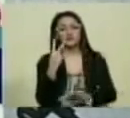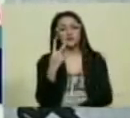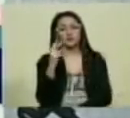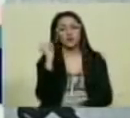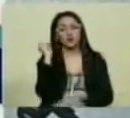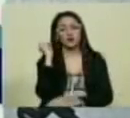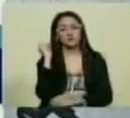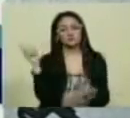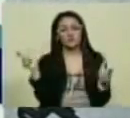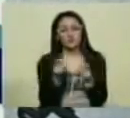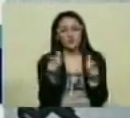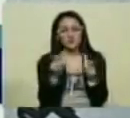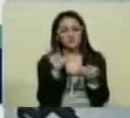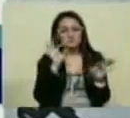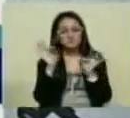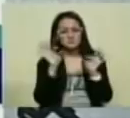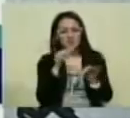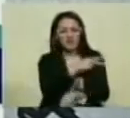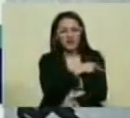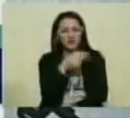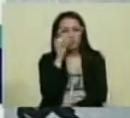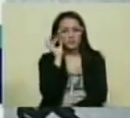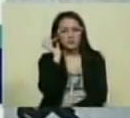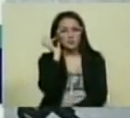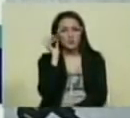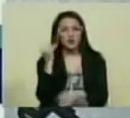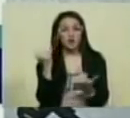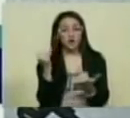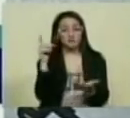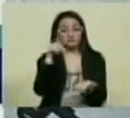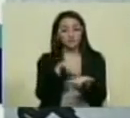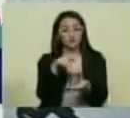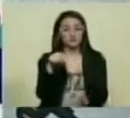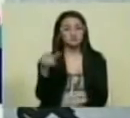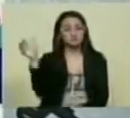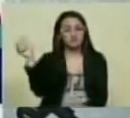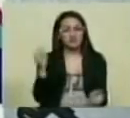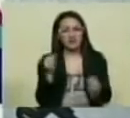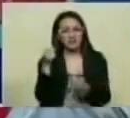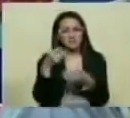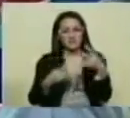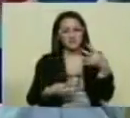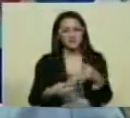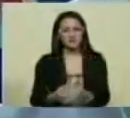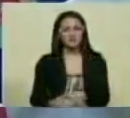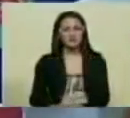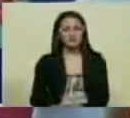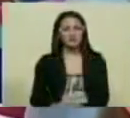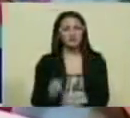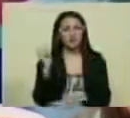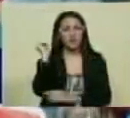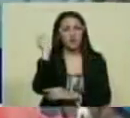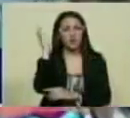estados, para escoger a los delegados y las delegadas que están aquí y para traer material al